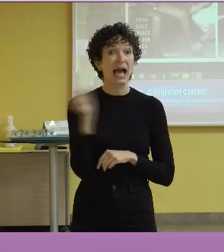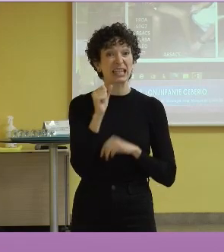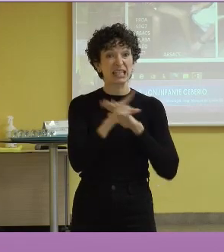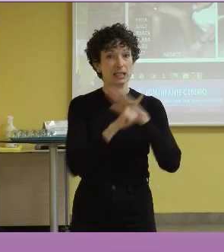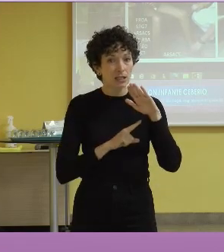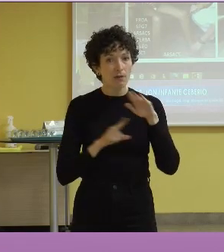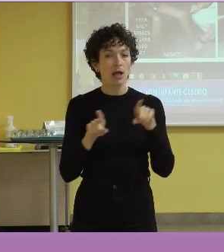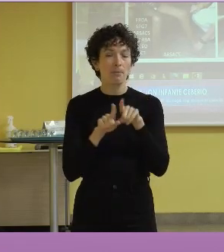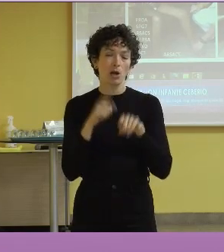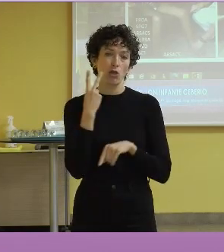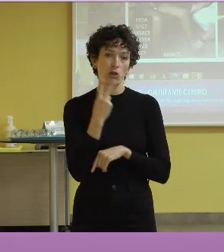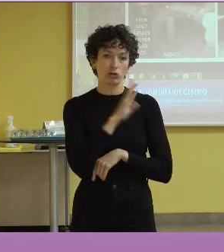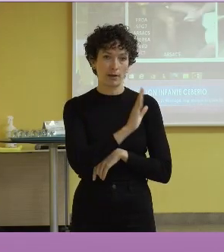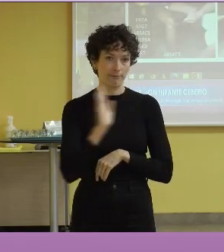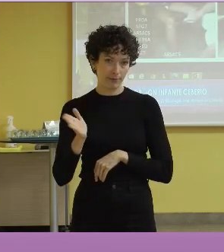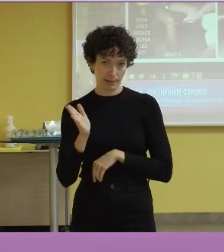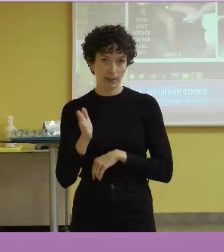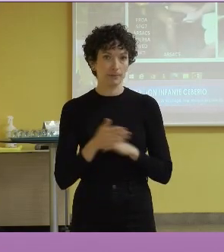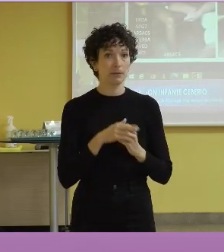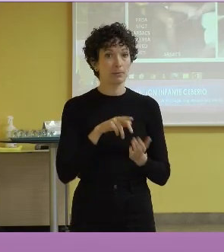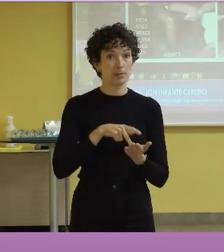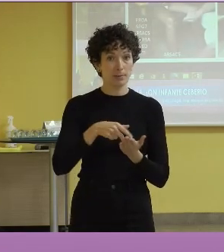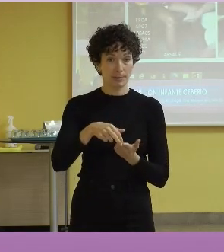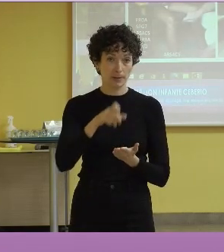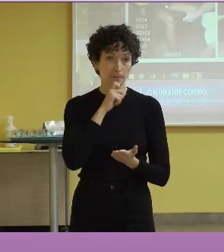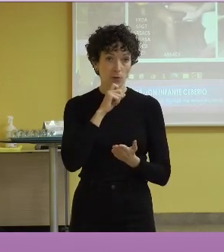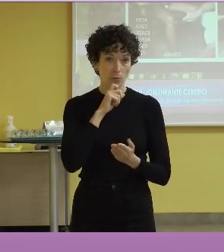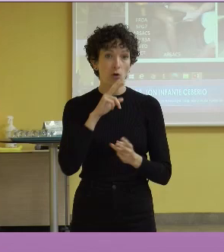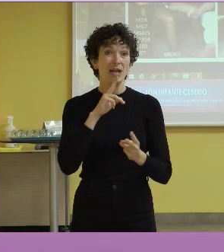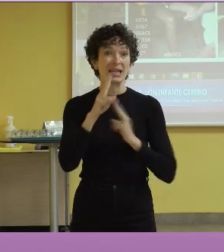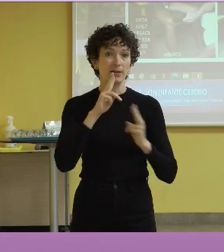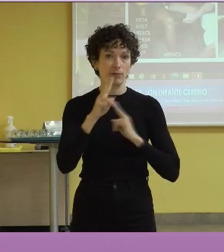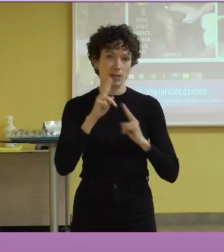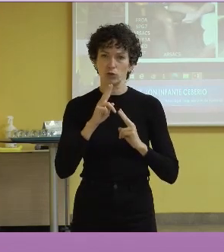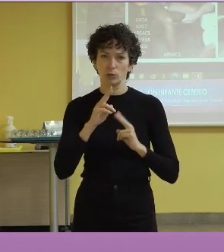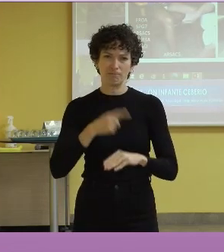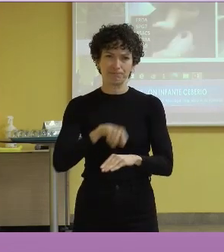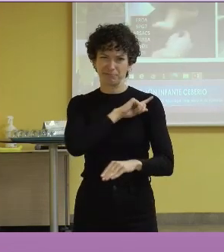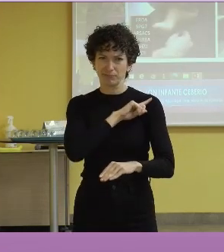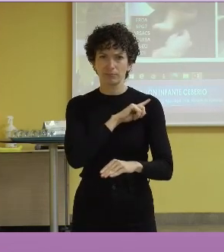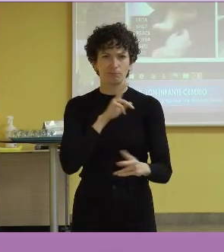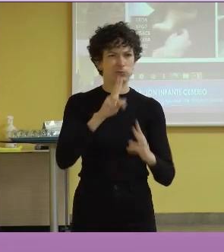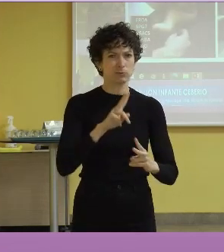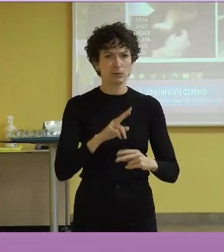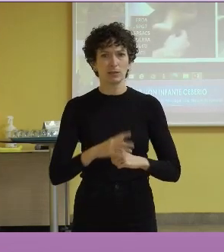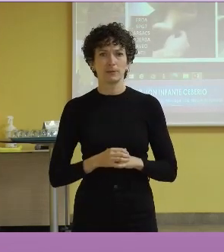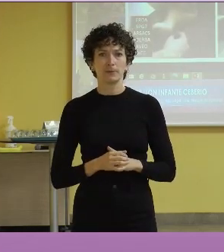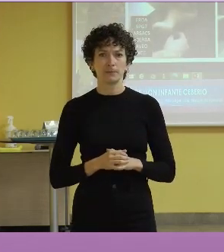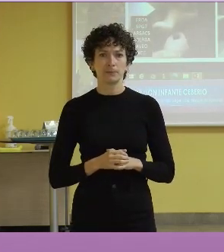hermanos estaban afectos. Vemos la marcha táxica, los reflejos exaltados. Otra vez.